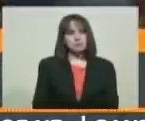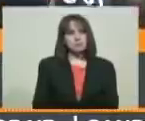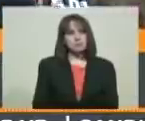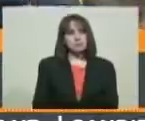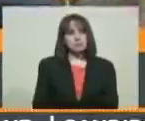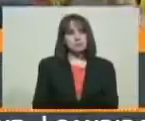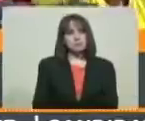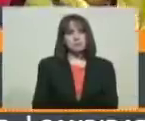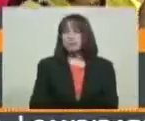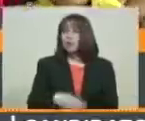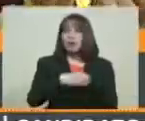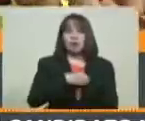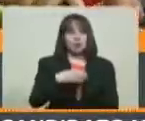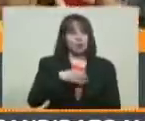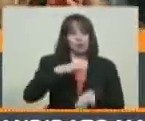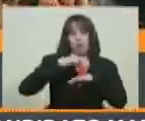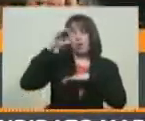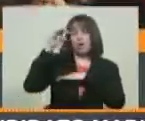No podemos dejar